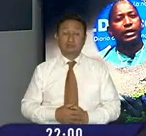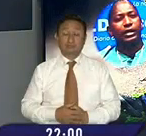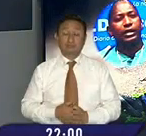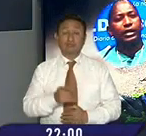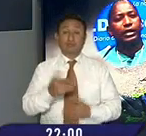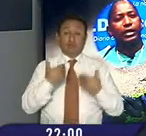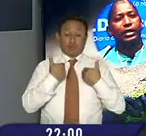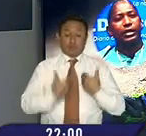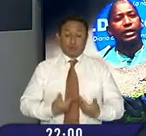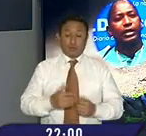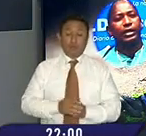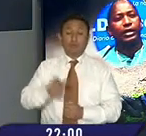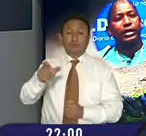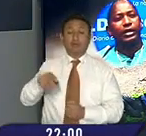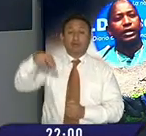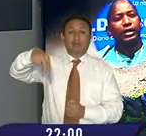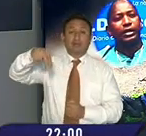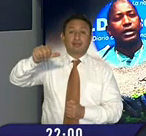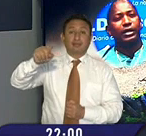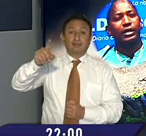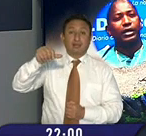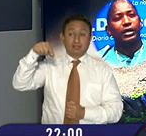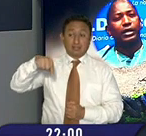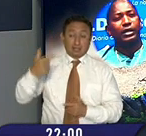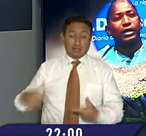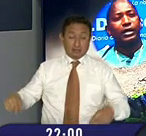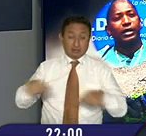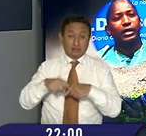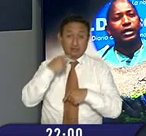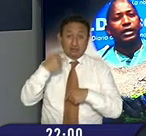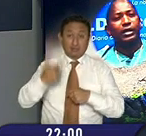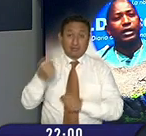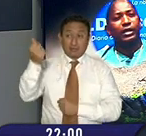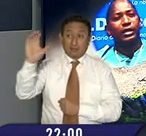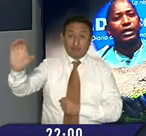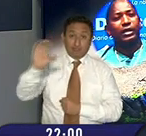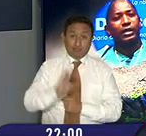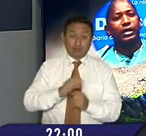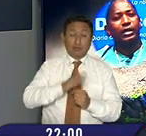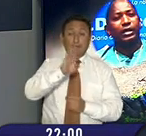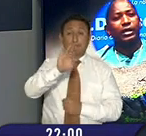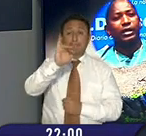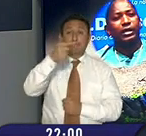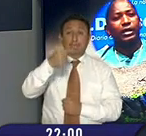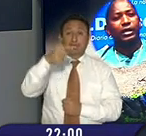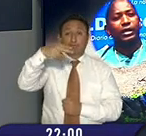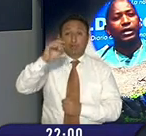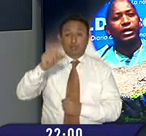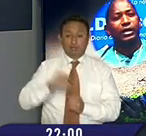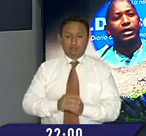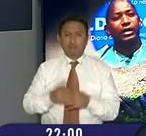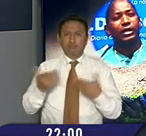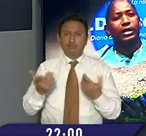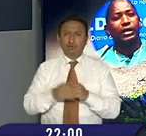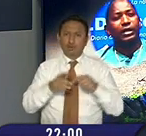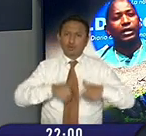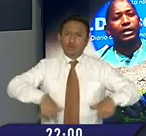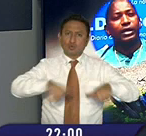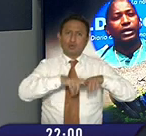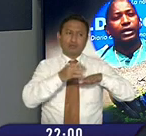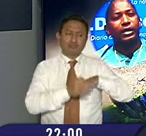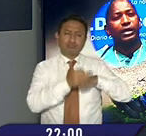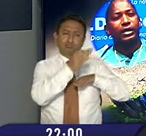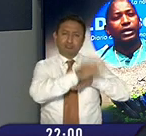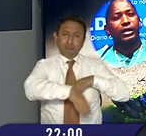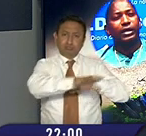El cuerpo de alias Don Nasa, principal promotor de captación de dinero Big Money, fue encontrado en una zona rural